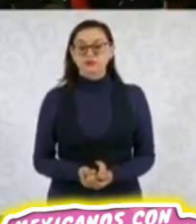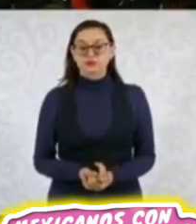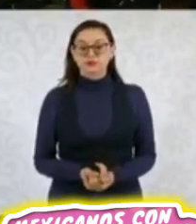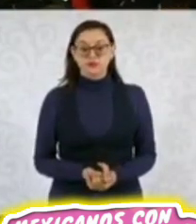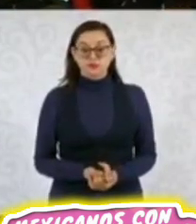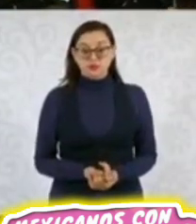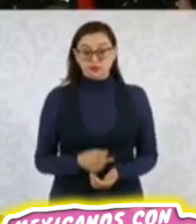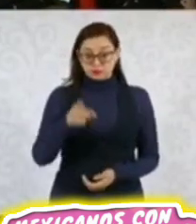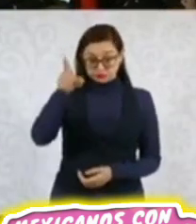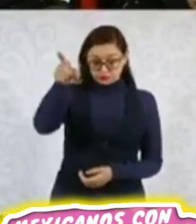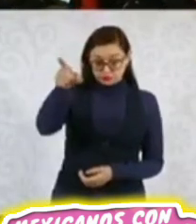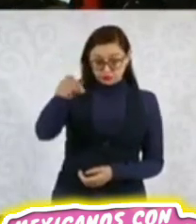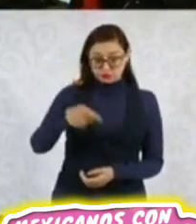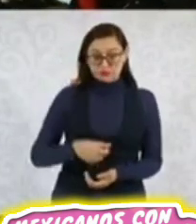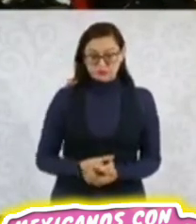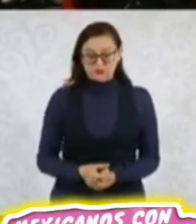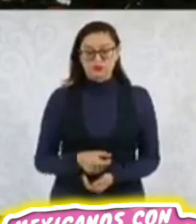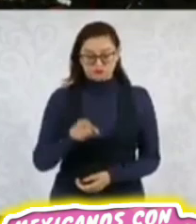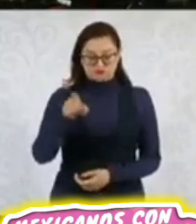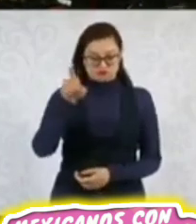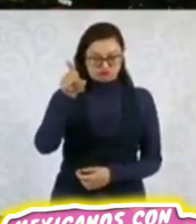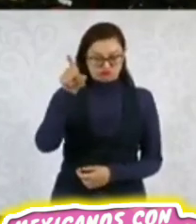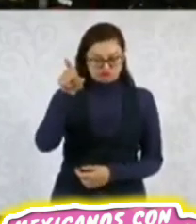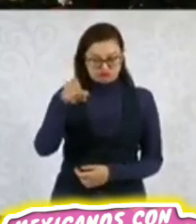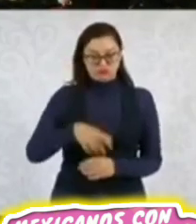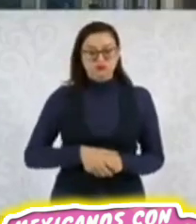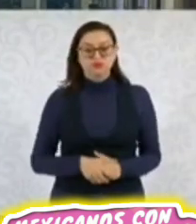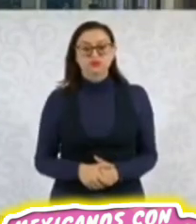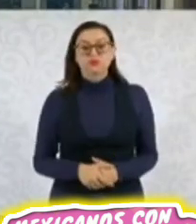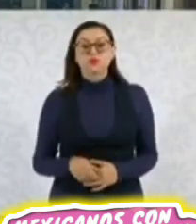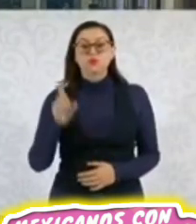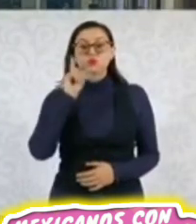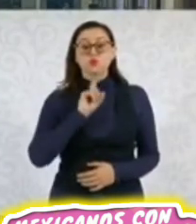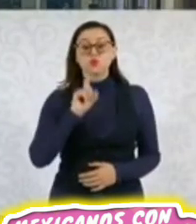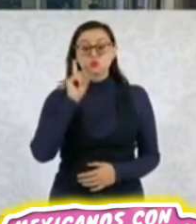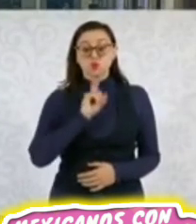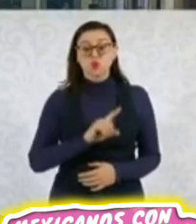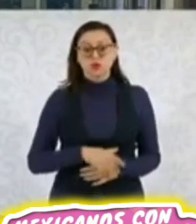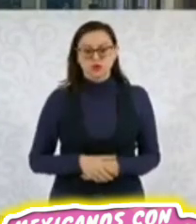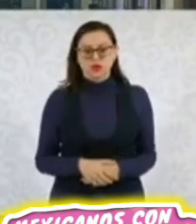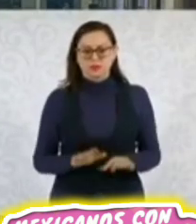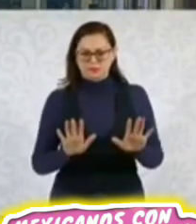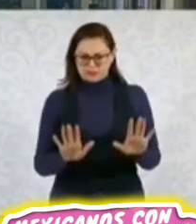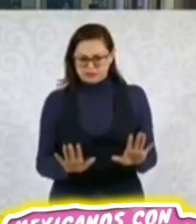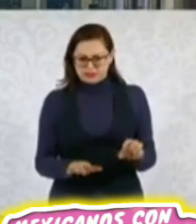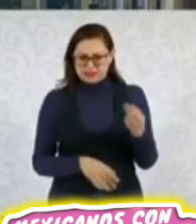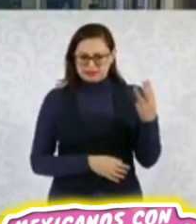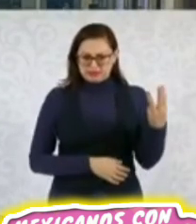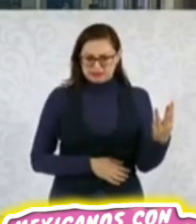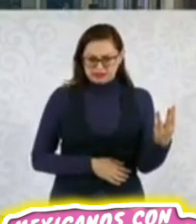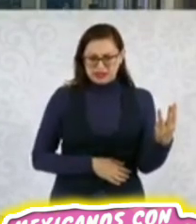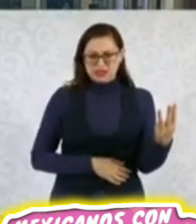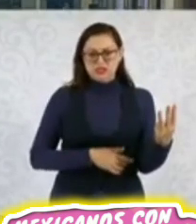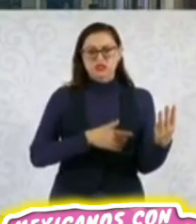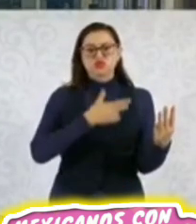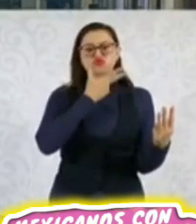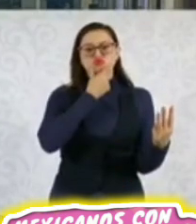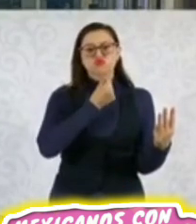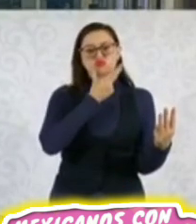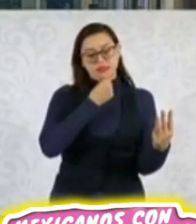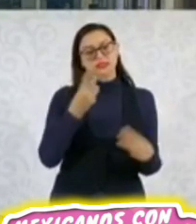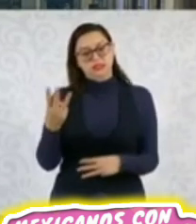A ver, allá atrás. Sí. Ah, una mujer, sí. Bueno, ahorita son 3 hombres y luego con 3